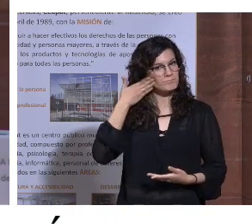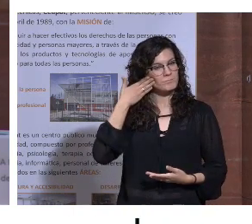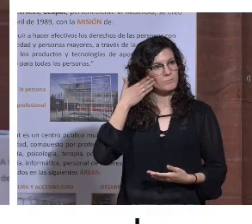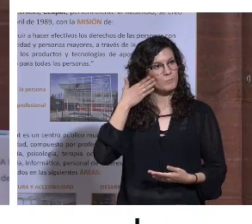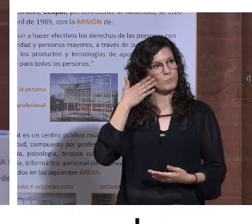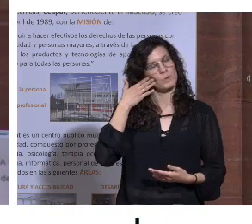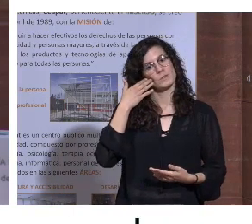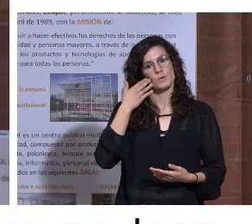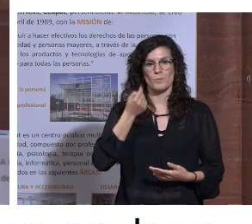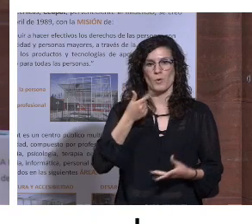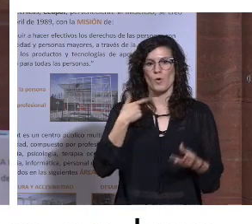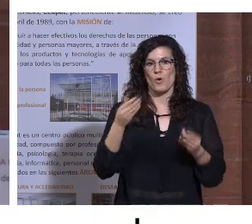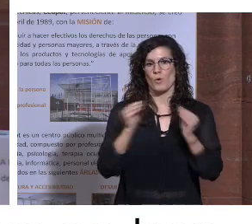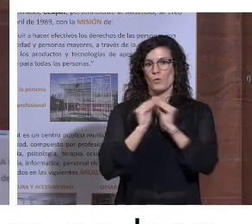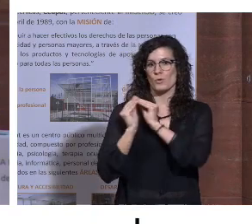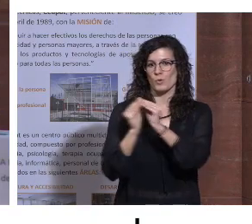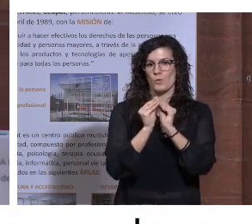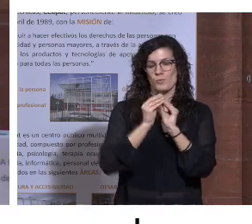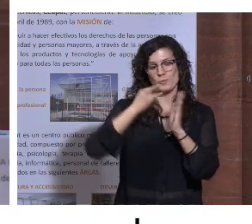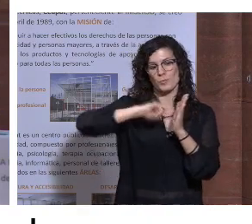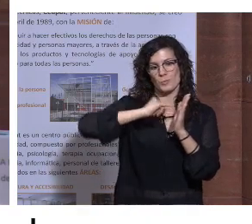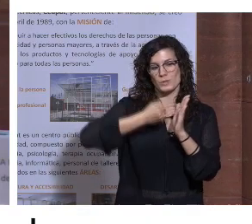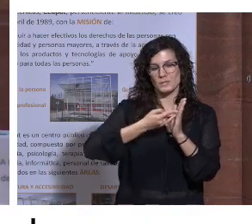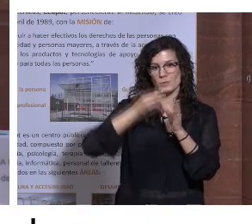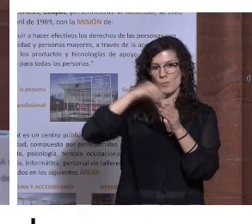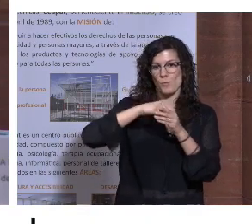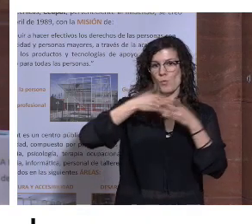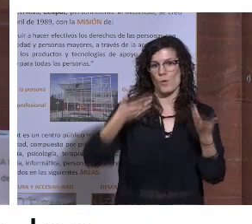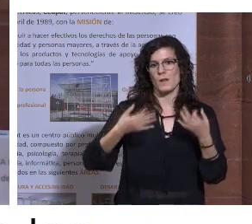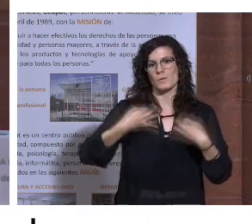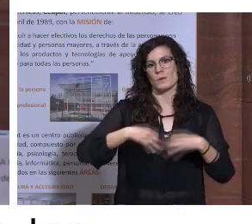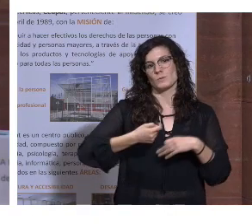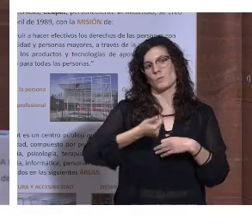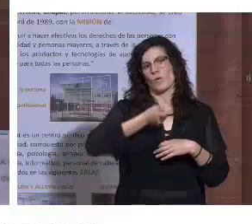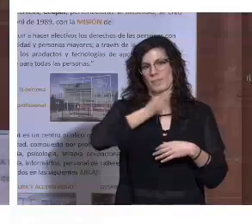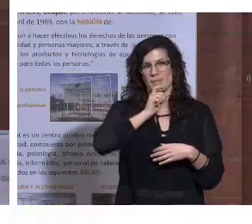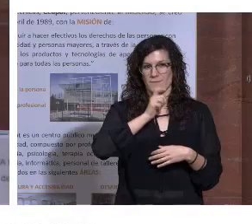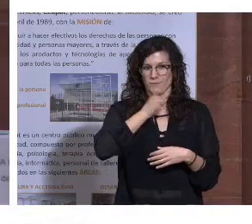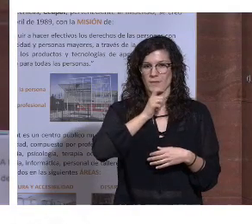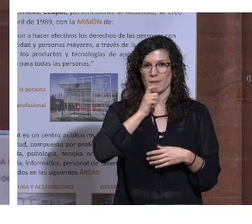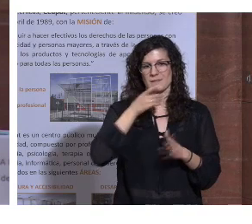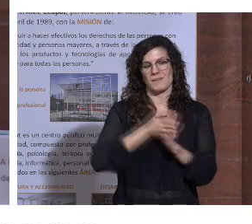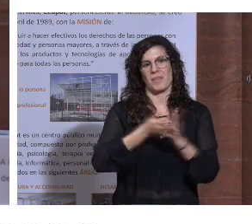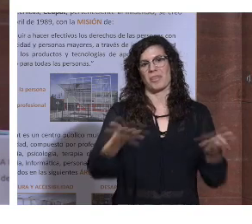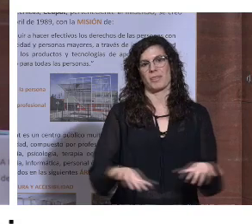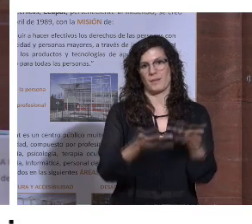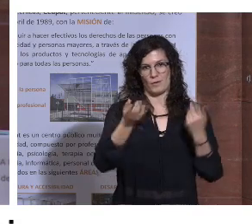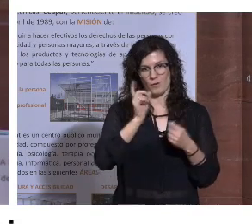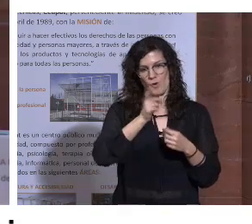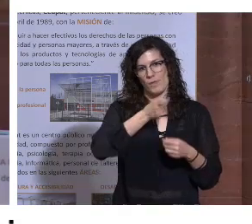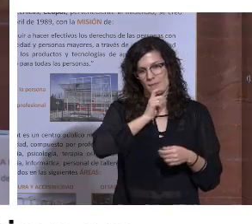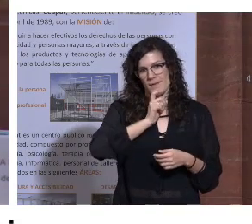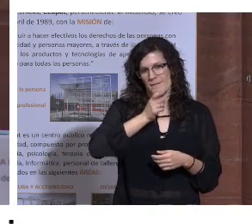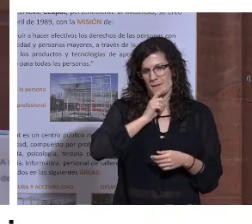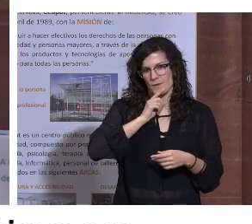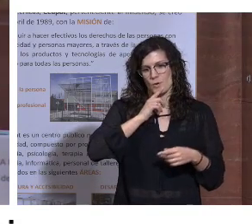un poco los elementos comunes, ¿no?, que tienen normalmente esos proyectos es que normalmente tienen cierta complejidad, o sea, que hay que, dijéramos, descender a un